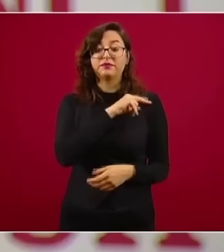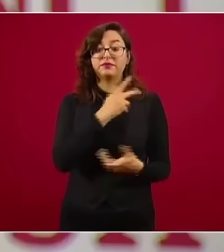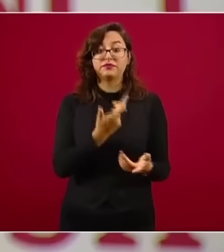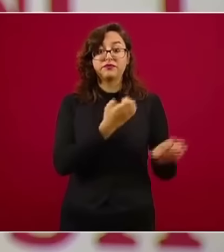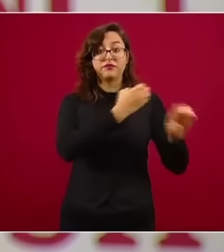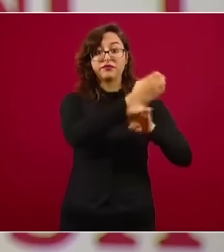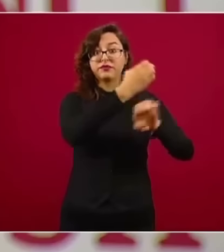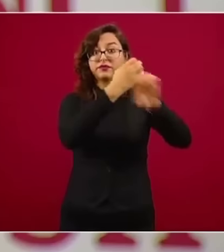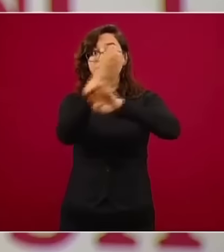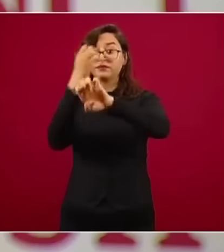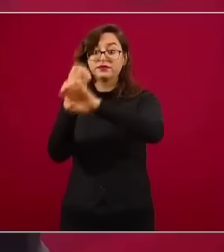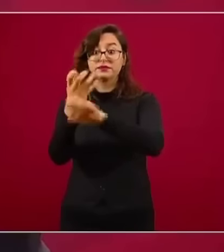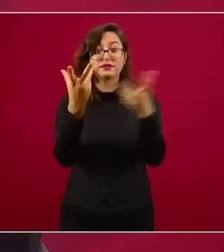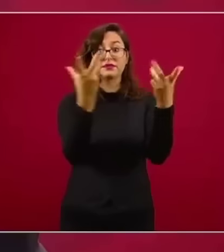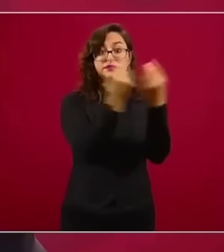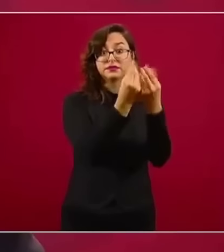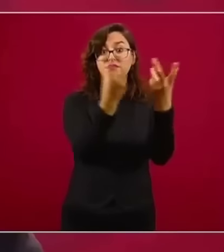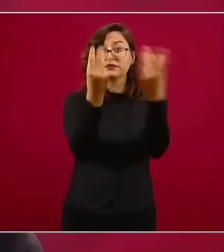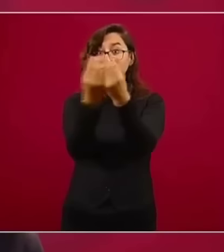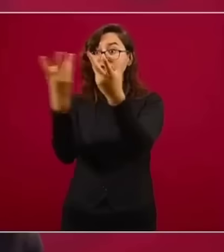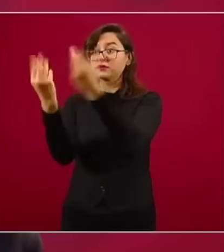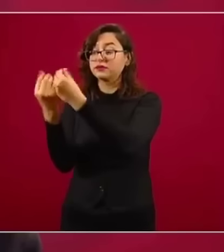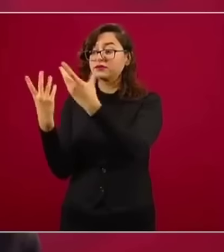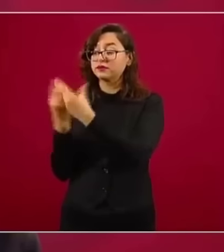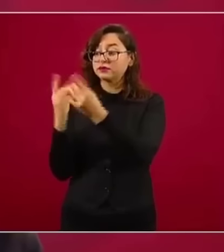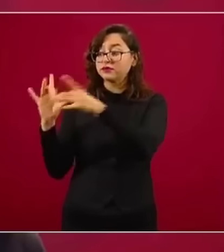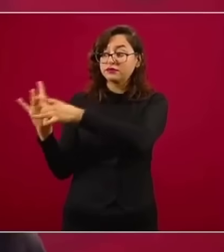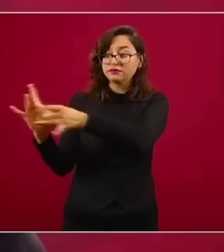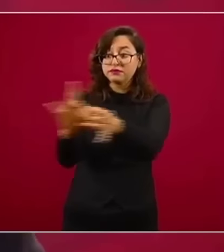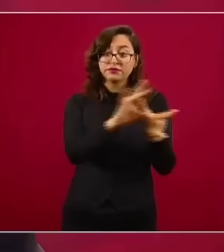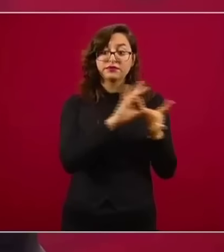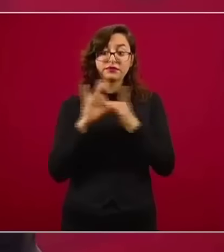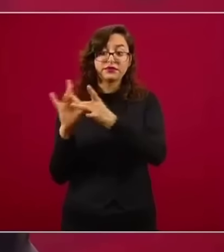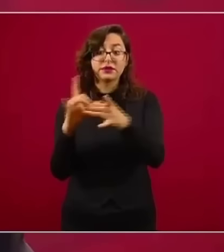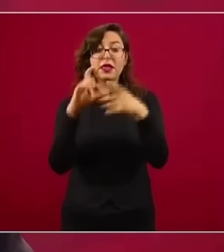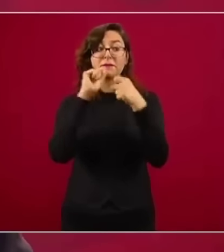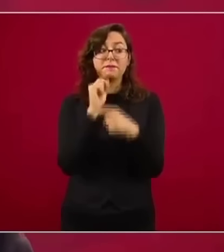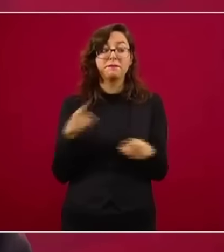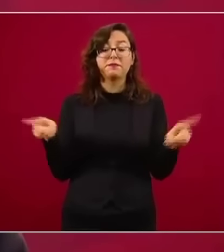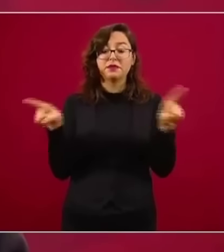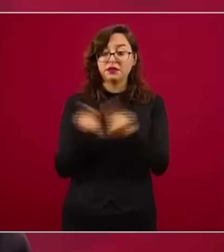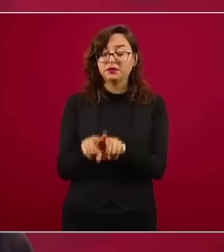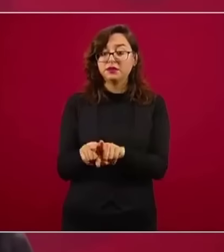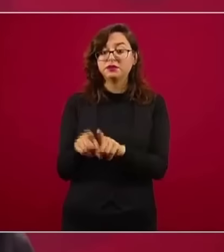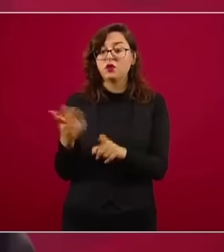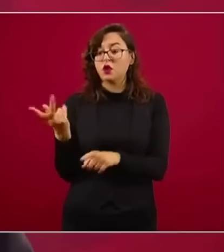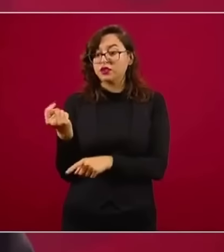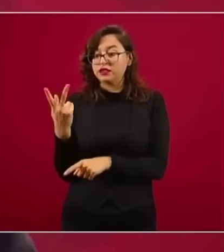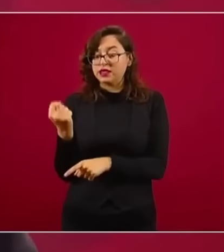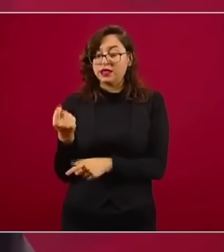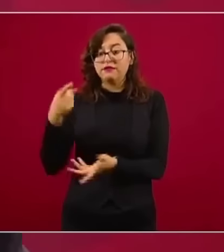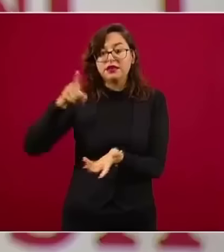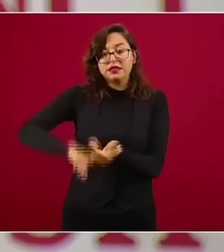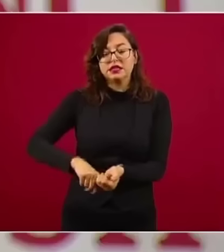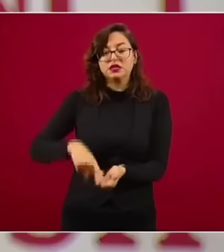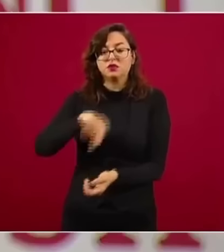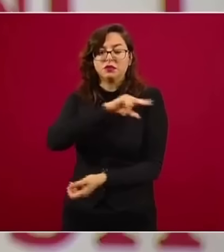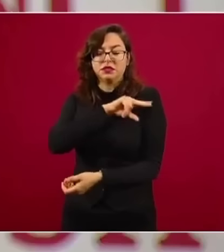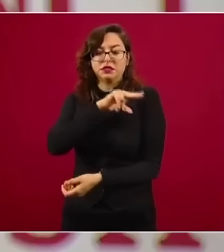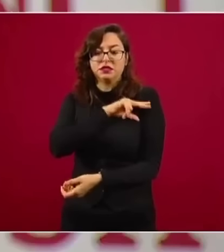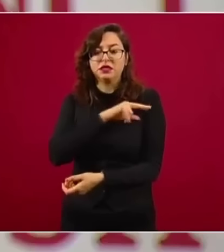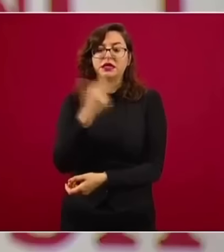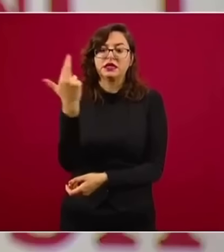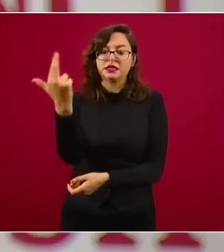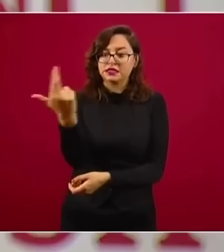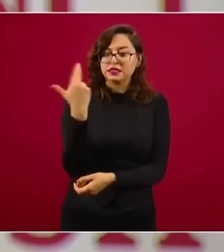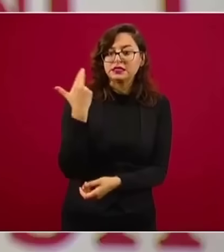los estados de la red estatal, con el apoyo también de televisiones locales, privadas, con el apoyo de